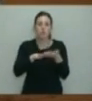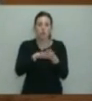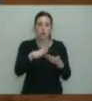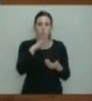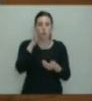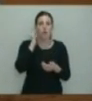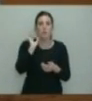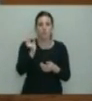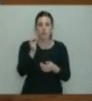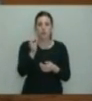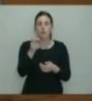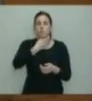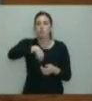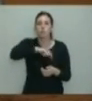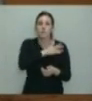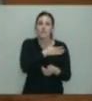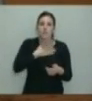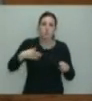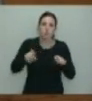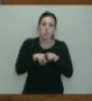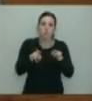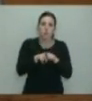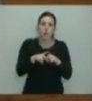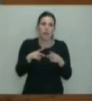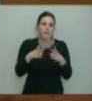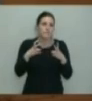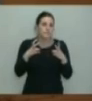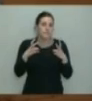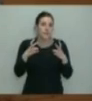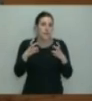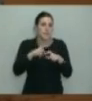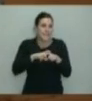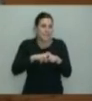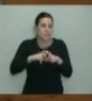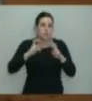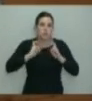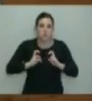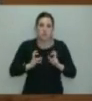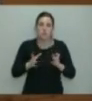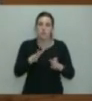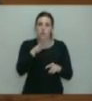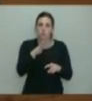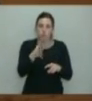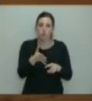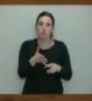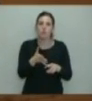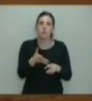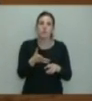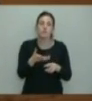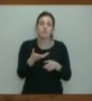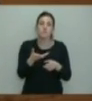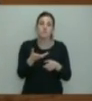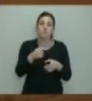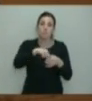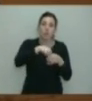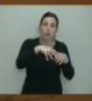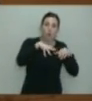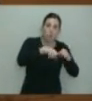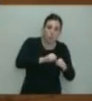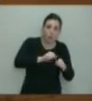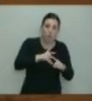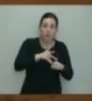verdad. Nosotros queremos romper esa tensión permanente que existe en que los colegios, determinados colegios concertados,